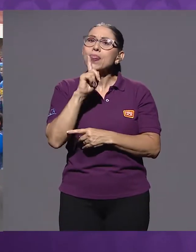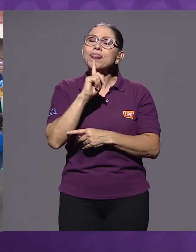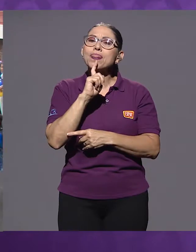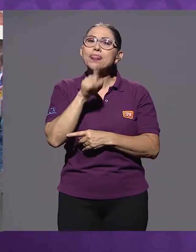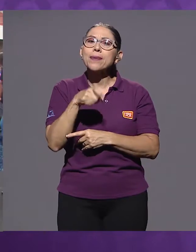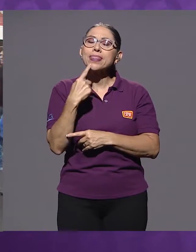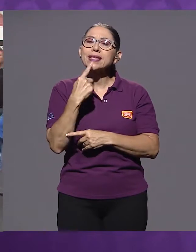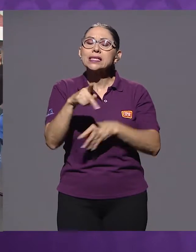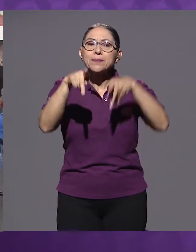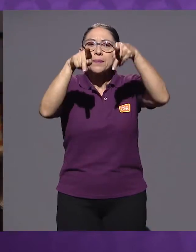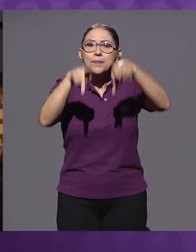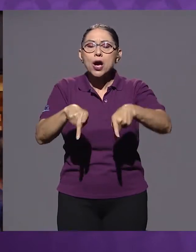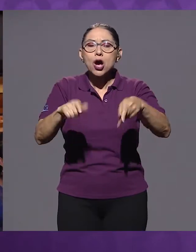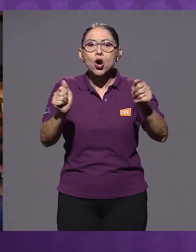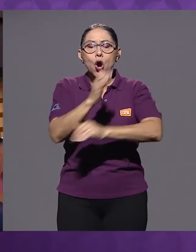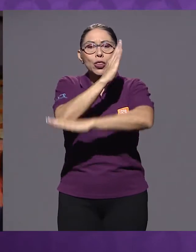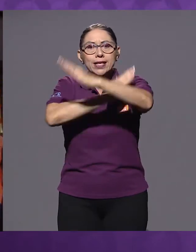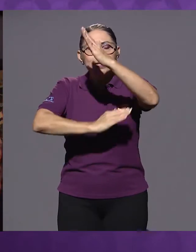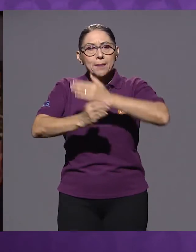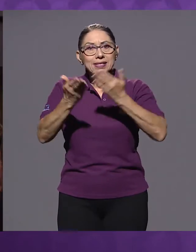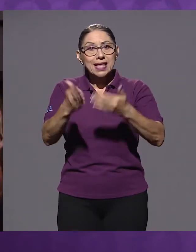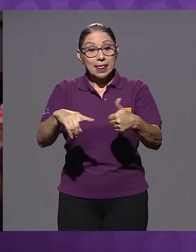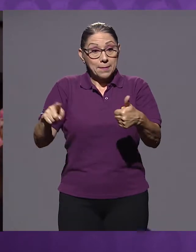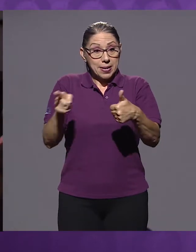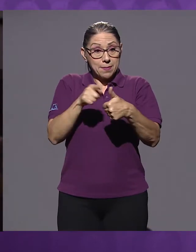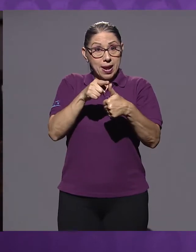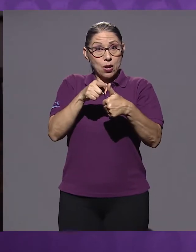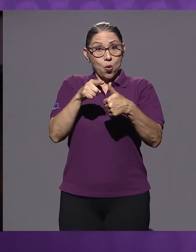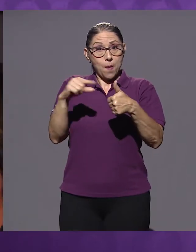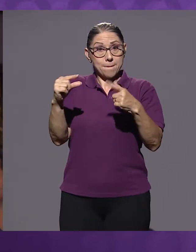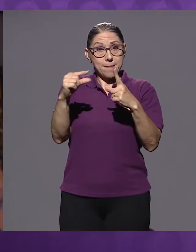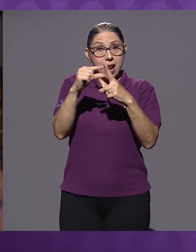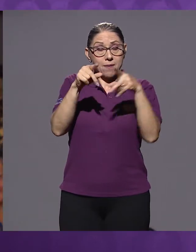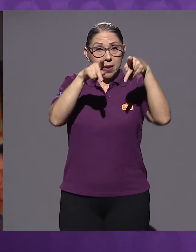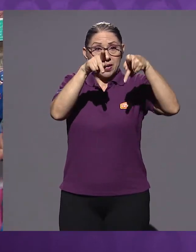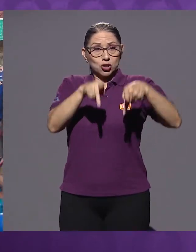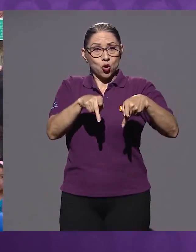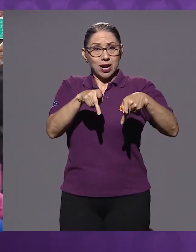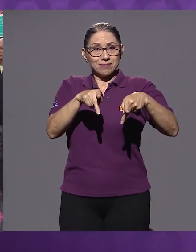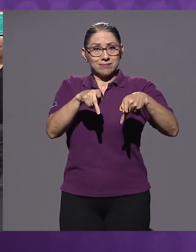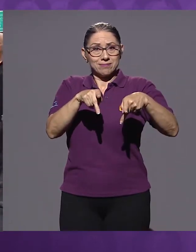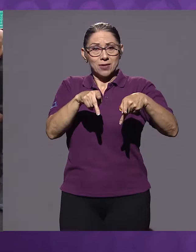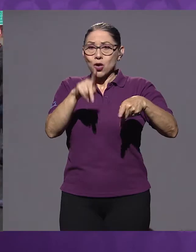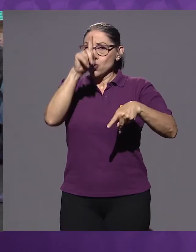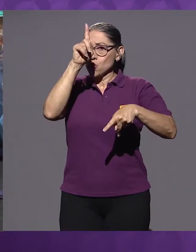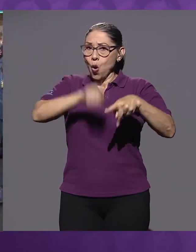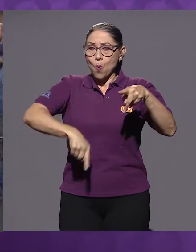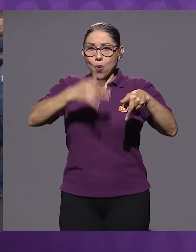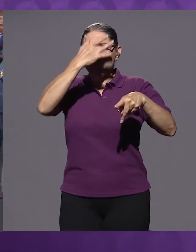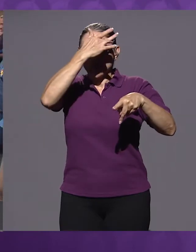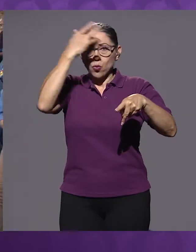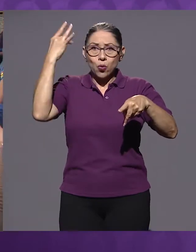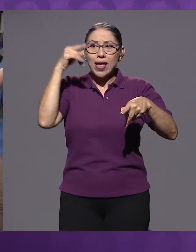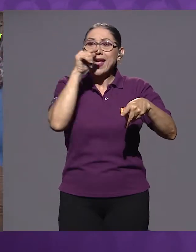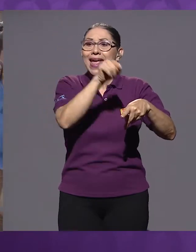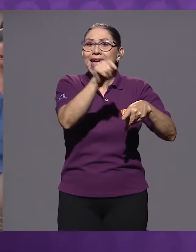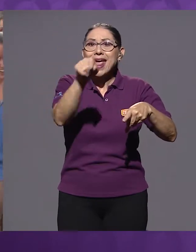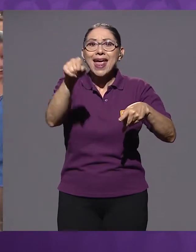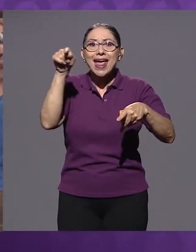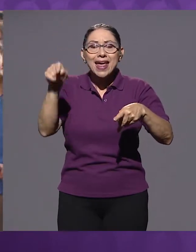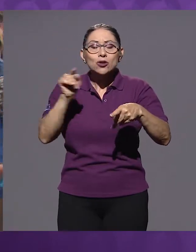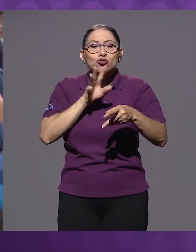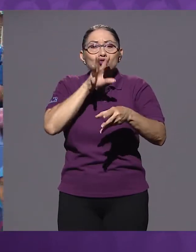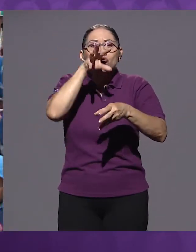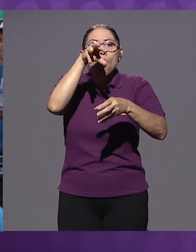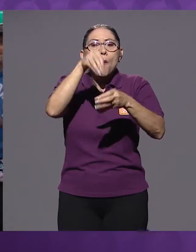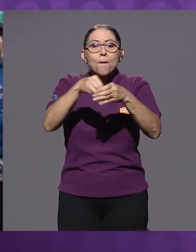con discapacidad, colocamos primero el término persona porque no nos debemos olvidar que son parte de